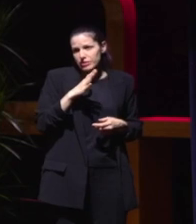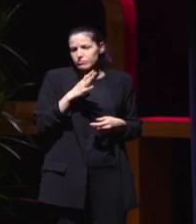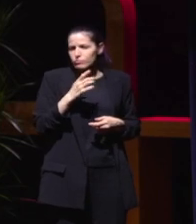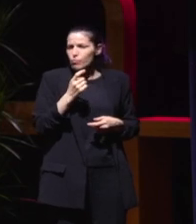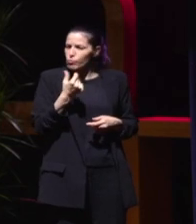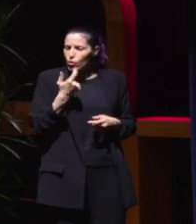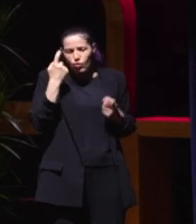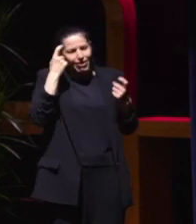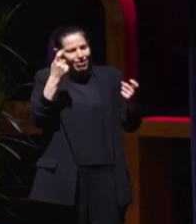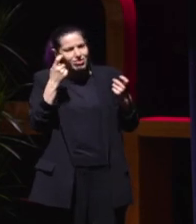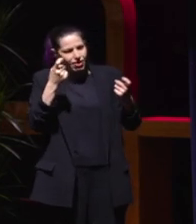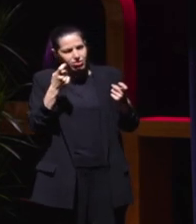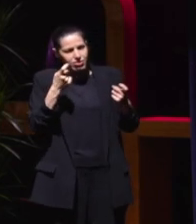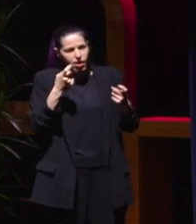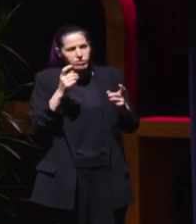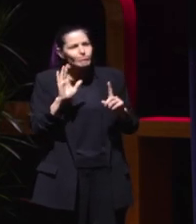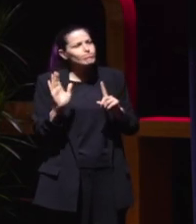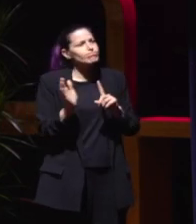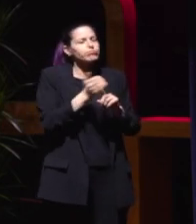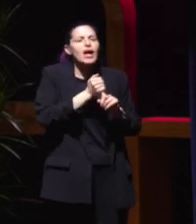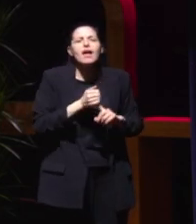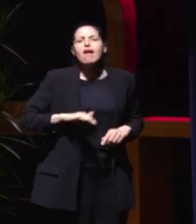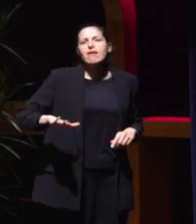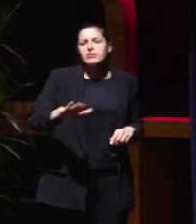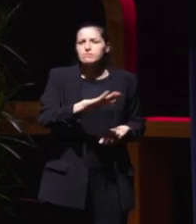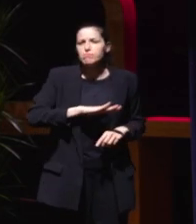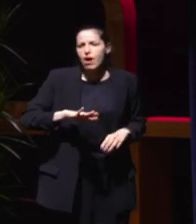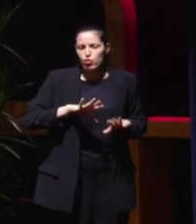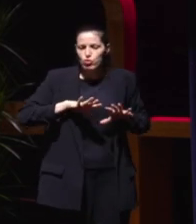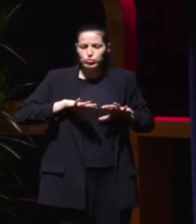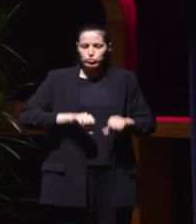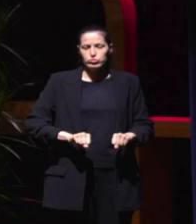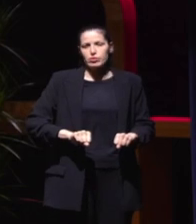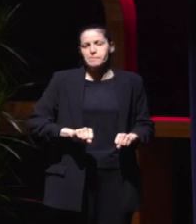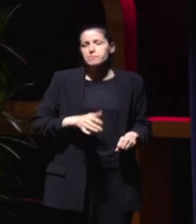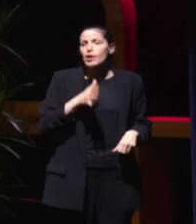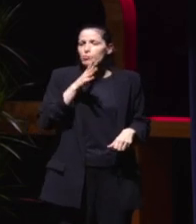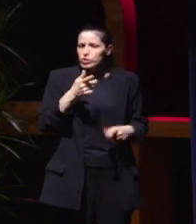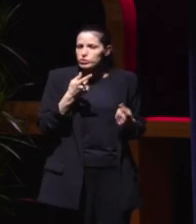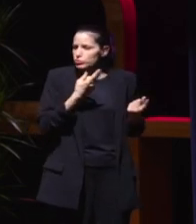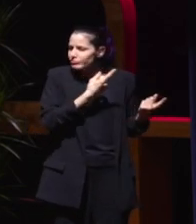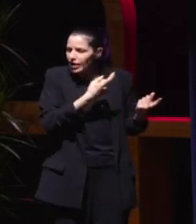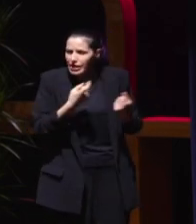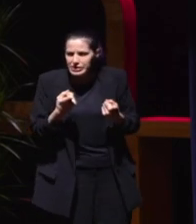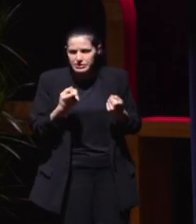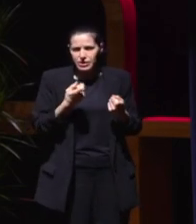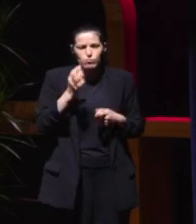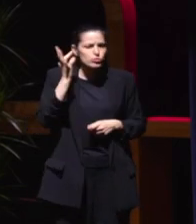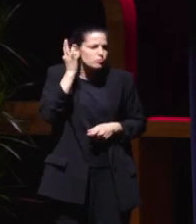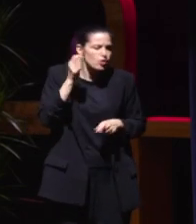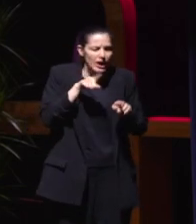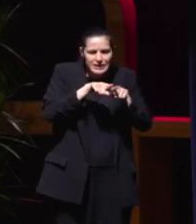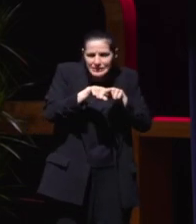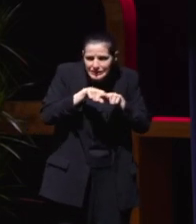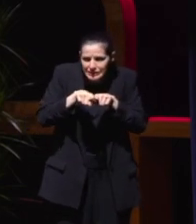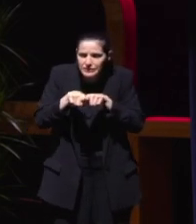de los espacios Eso me parece que es fundamental y en eso necesitamos críticas de todas las edades